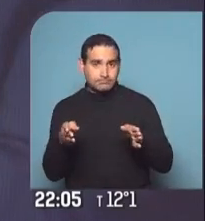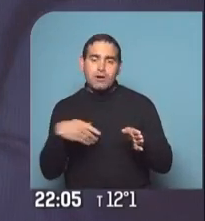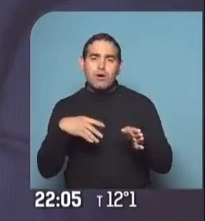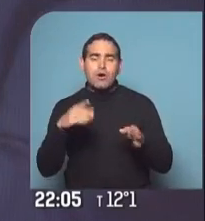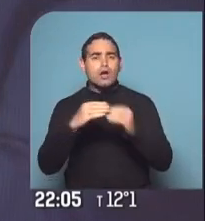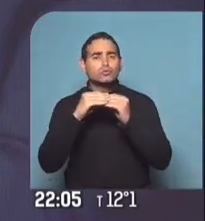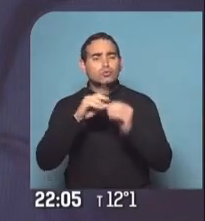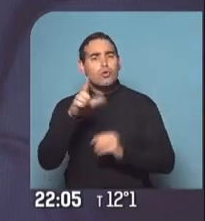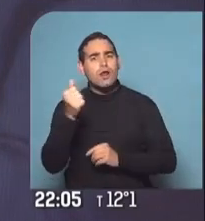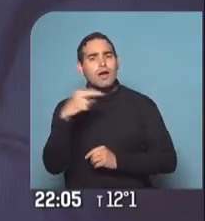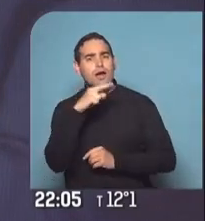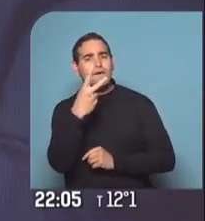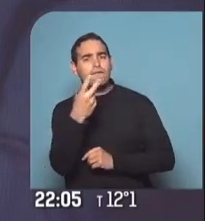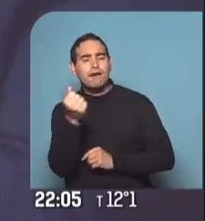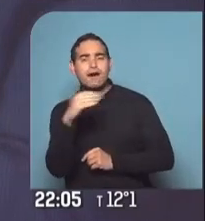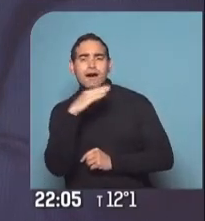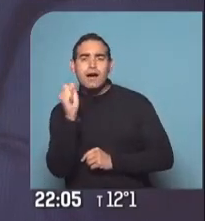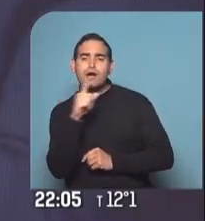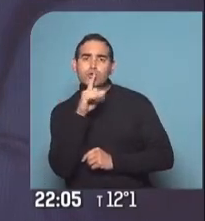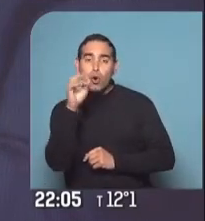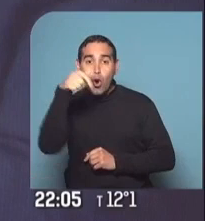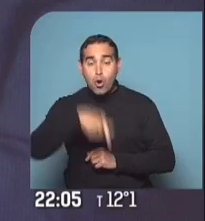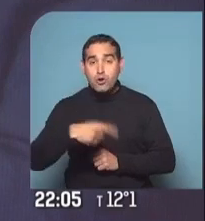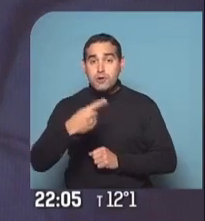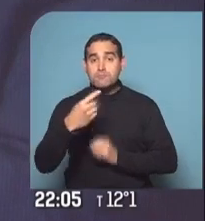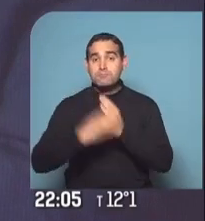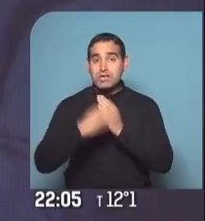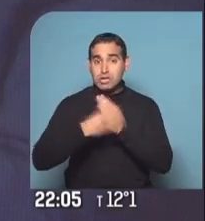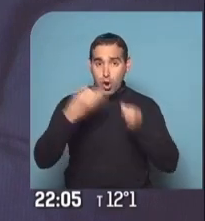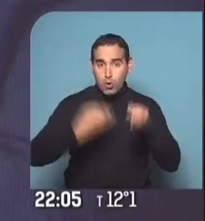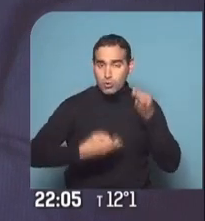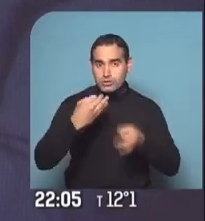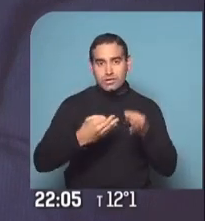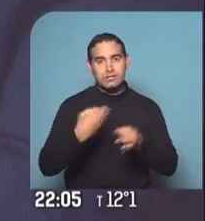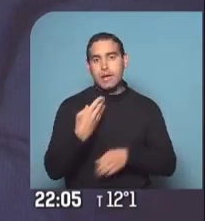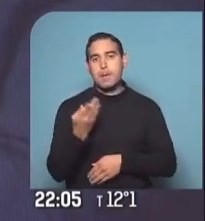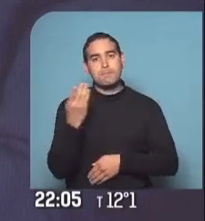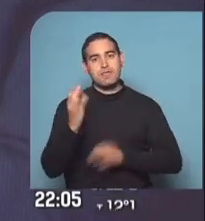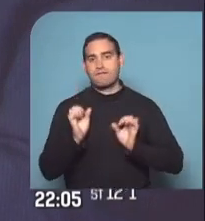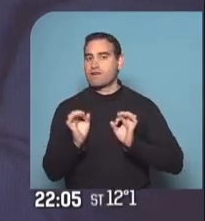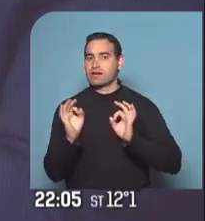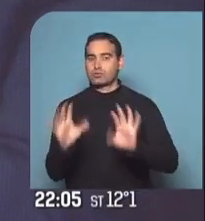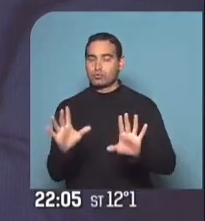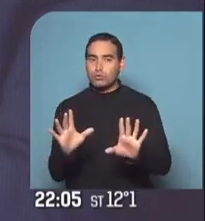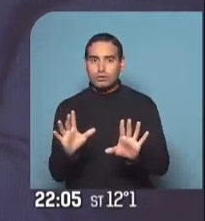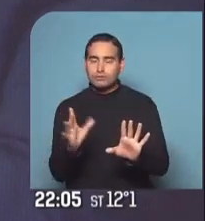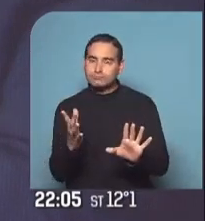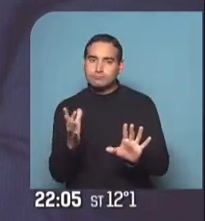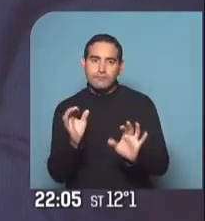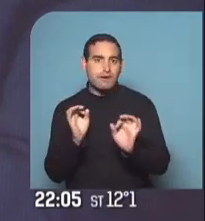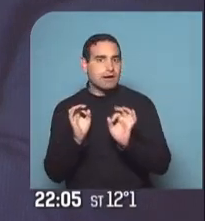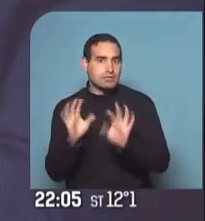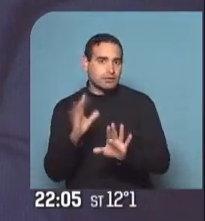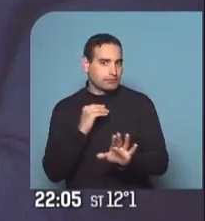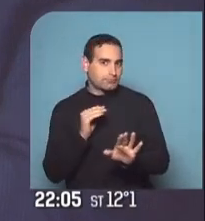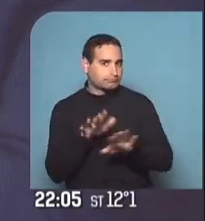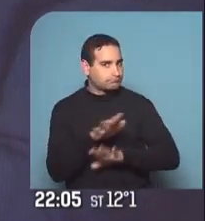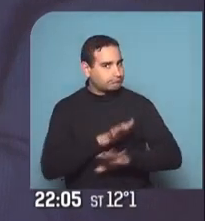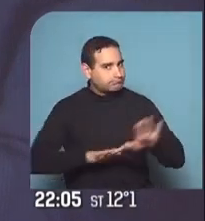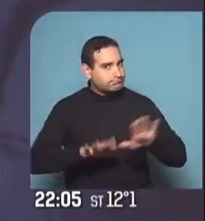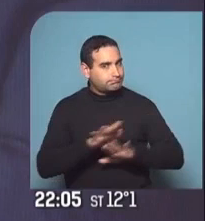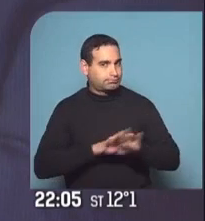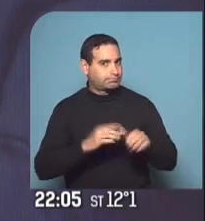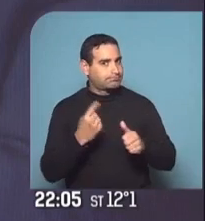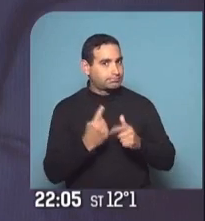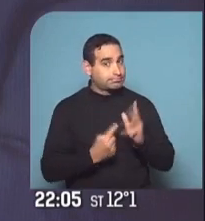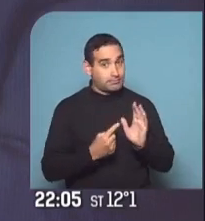que ha llevado al hoy ministro de Justicia, Sergio Moro, a pedir licencia para arreglar los papeles de